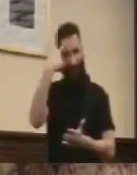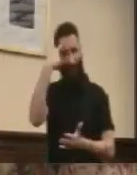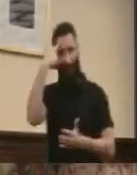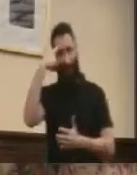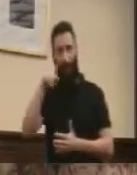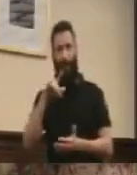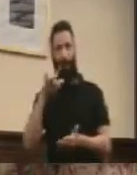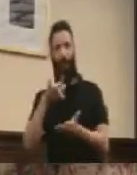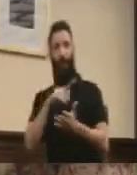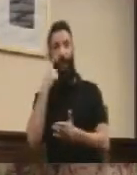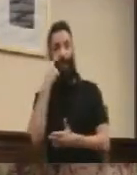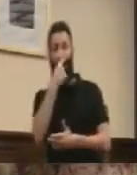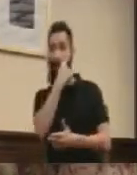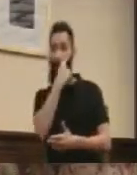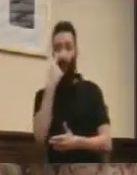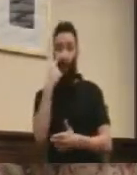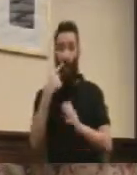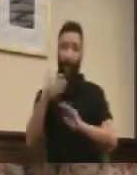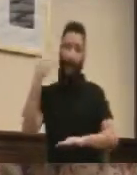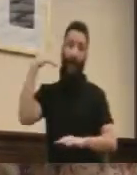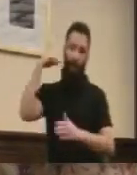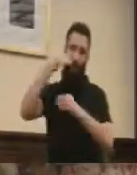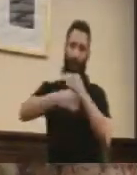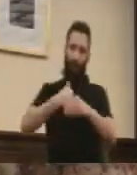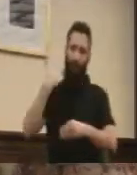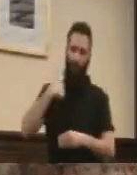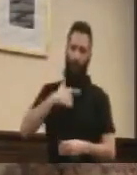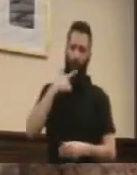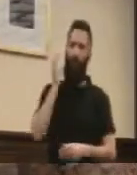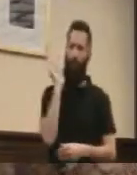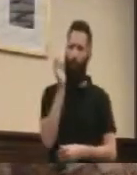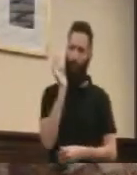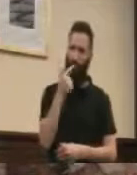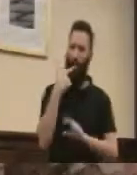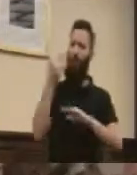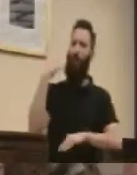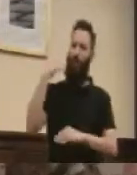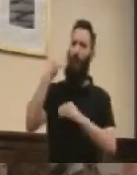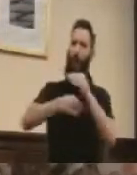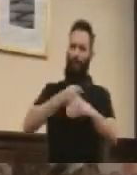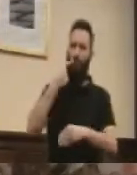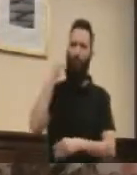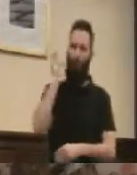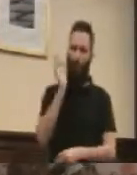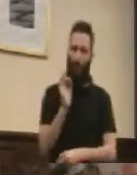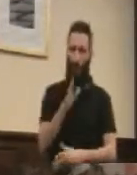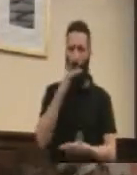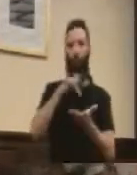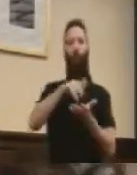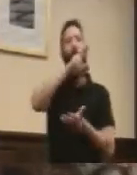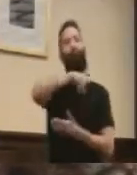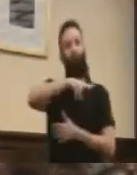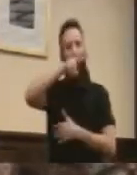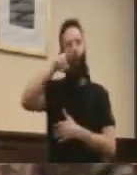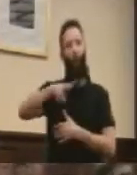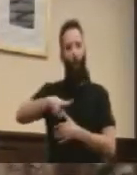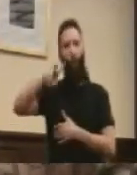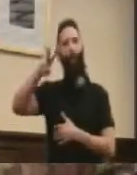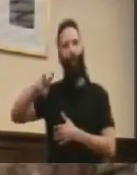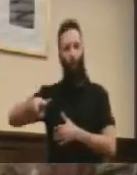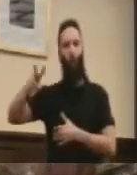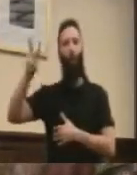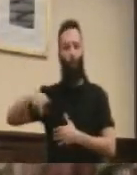de que estas inspecciones ya se realizan, efectivamente, pues claro que se realizan las inspecciones, cada dos meses, sí señor, de